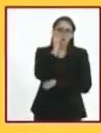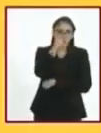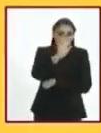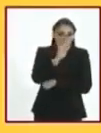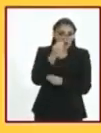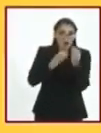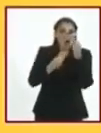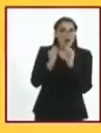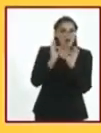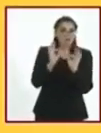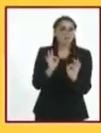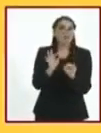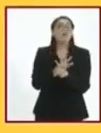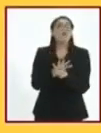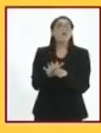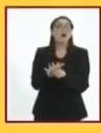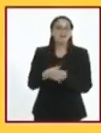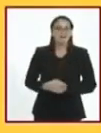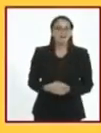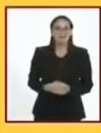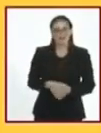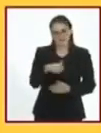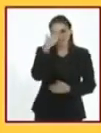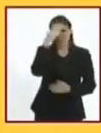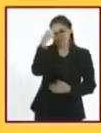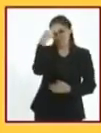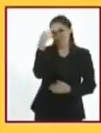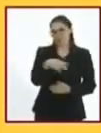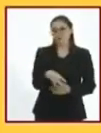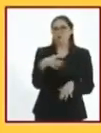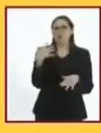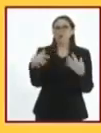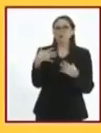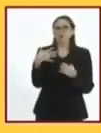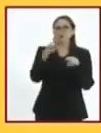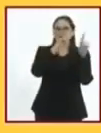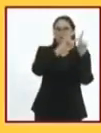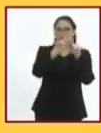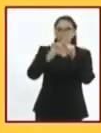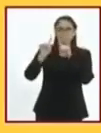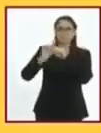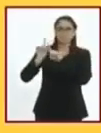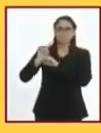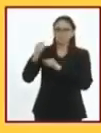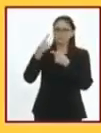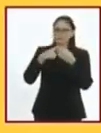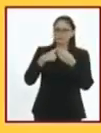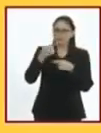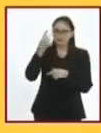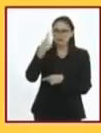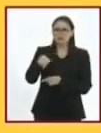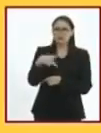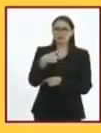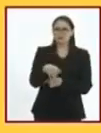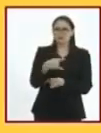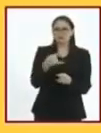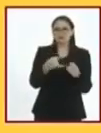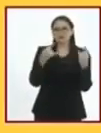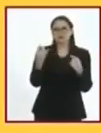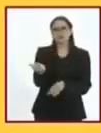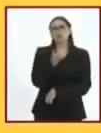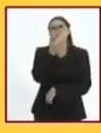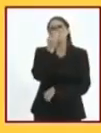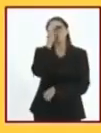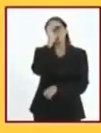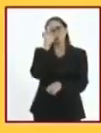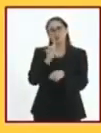Sabemos que México cuenta con una enorme riqueza cultural, heredada del virreinato y que destaca a nivel mundial por sus